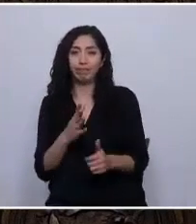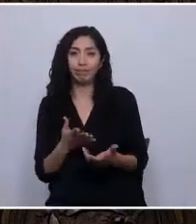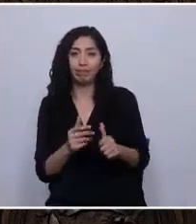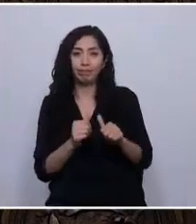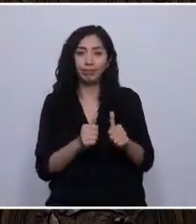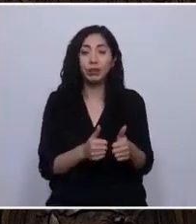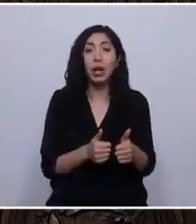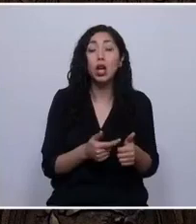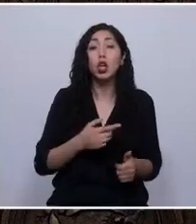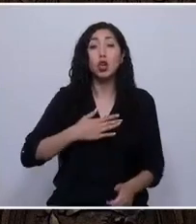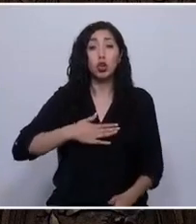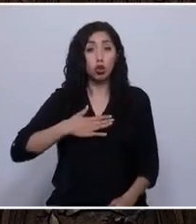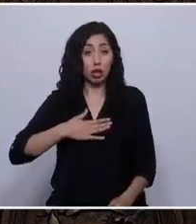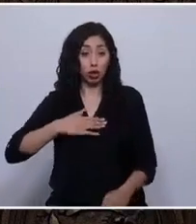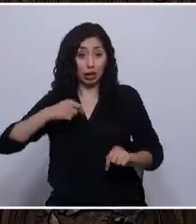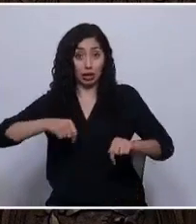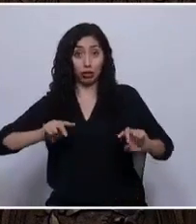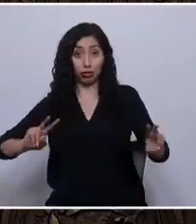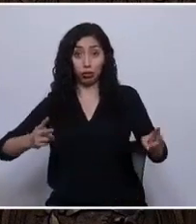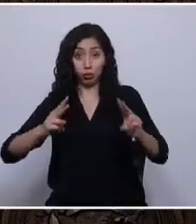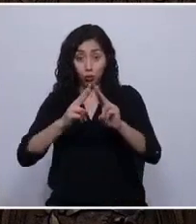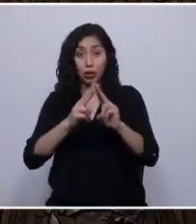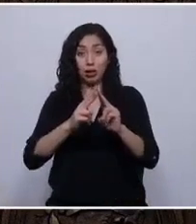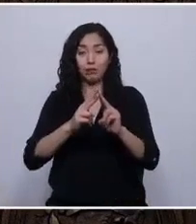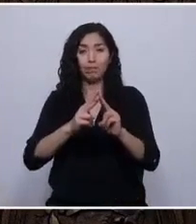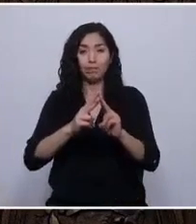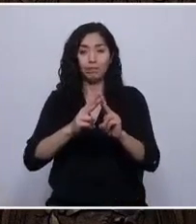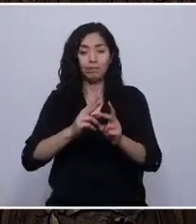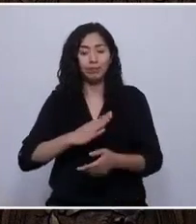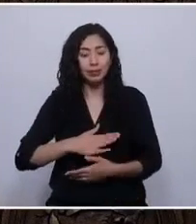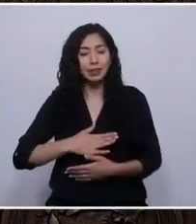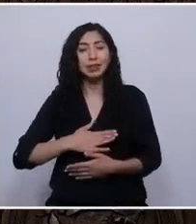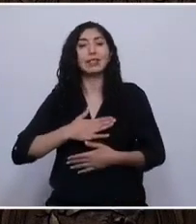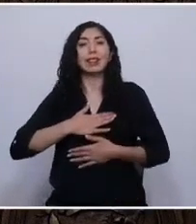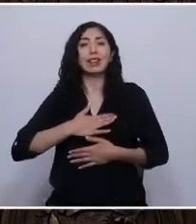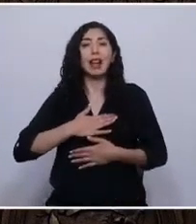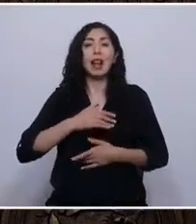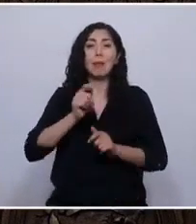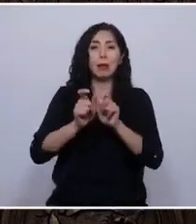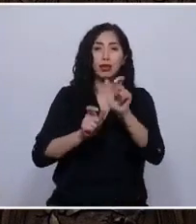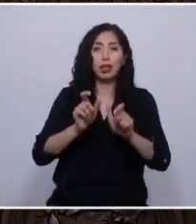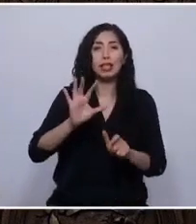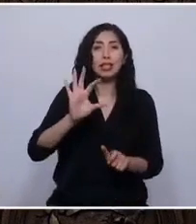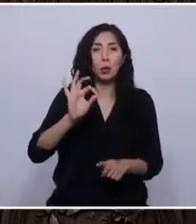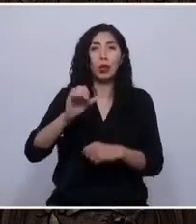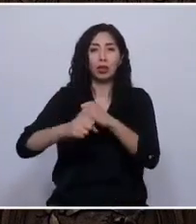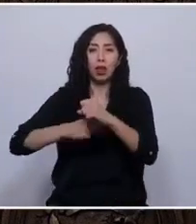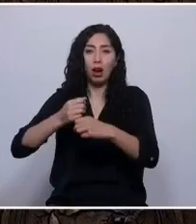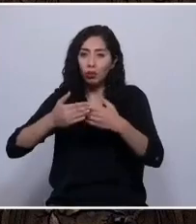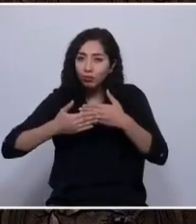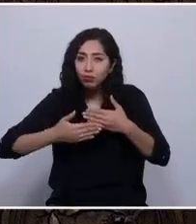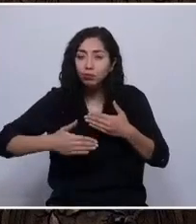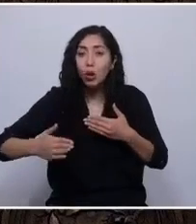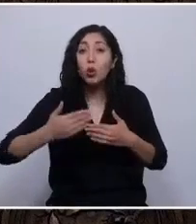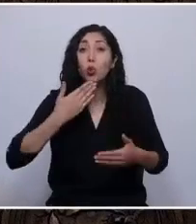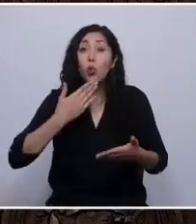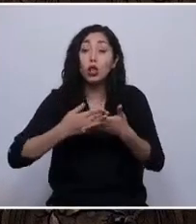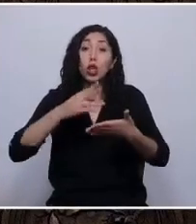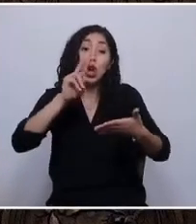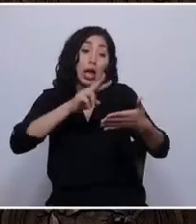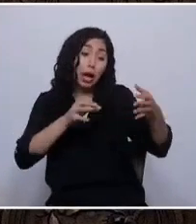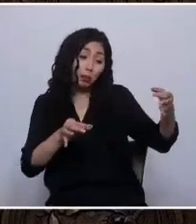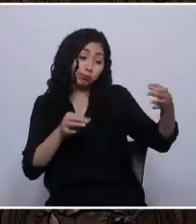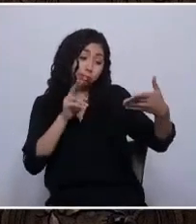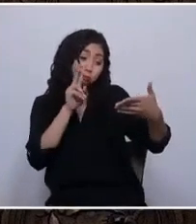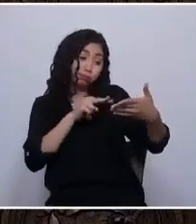Yo quiero que esto que vamos a construir le haga sentido y le sea útil a las personas en 50 años, que cuando lean lo que hemos escrito,